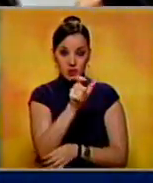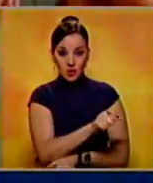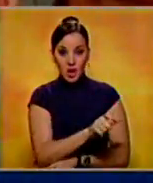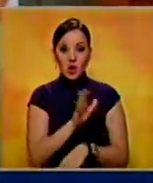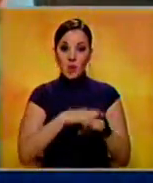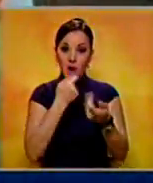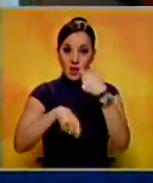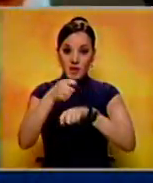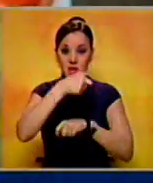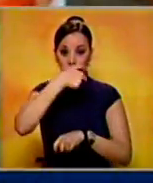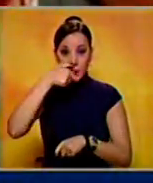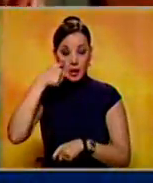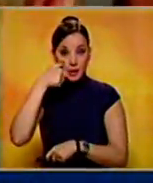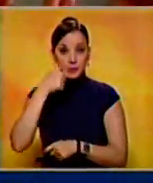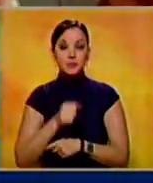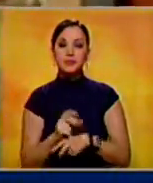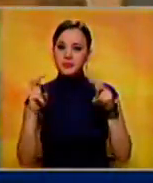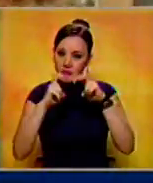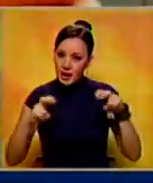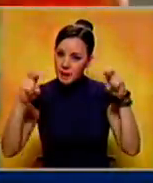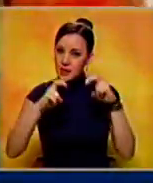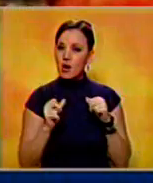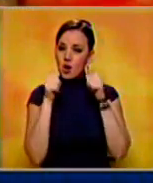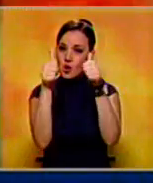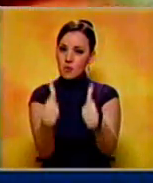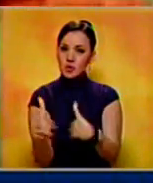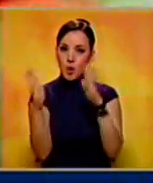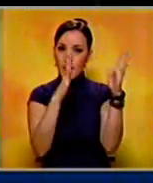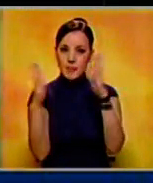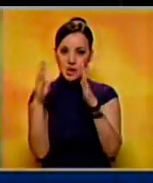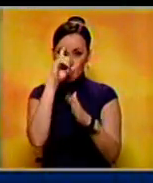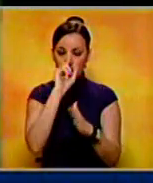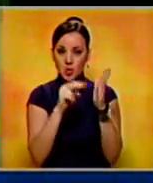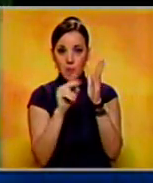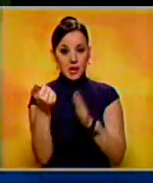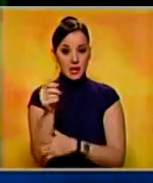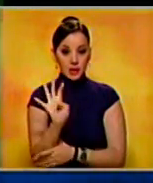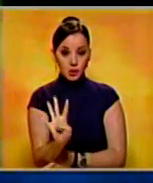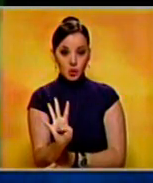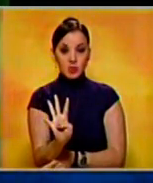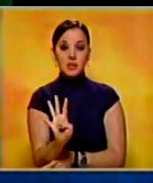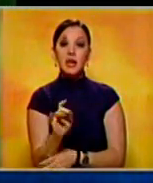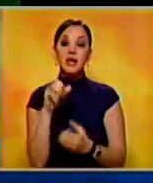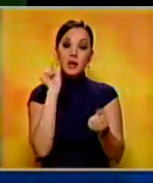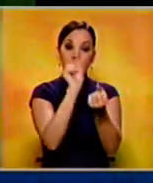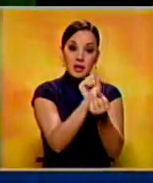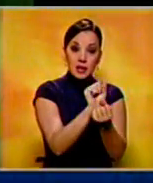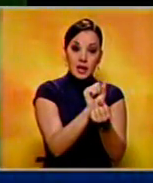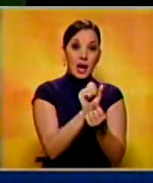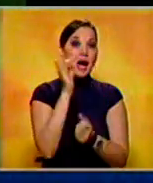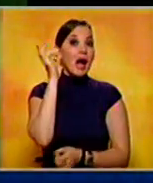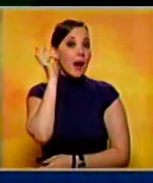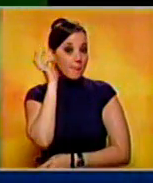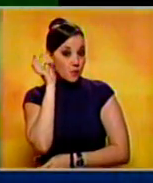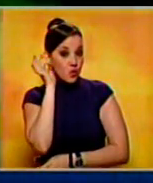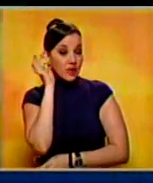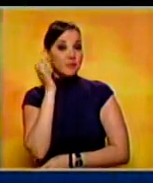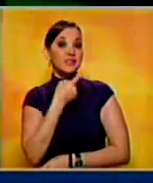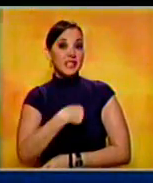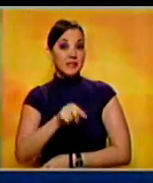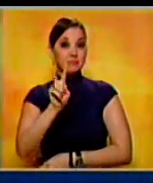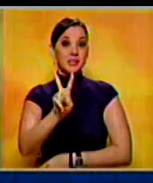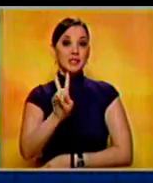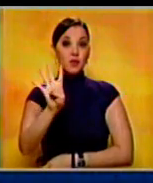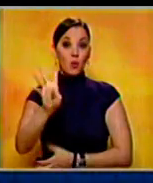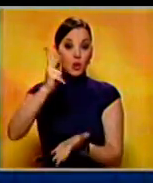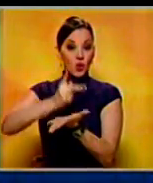cocaína la investigación comenzó en marzo de 2014 cuando capturaron a Federica gagliardi con 24 kg de